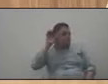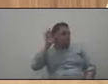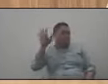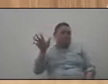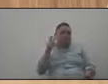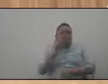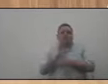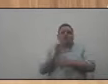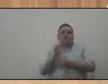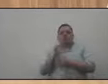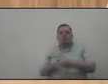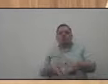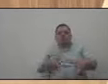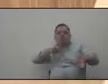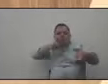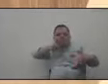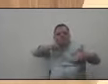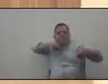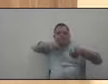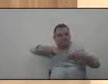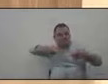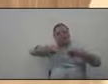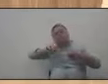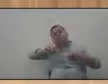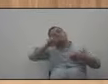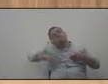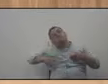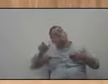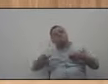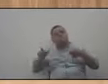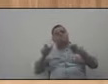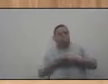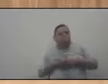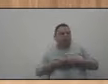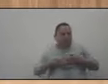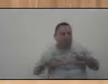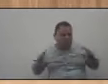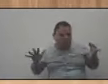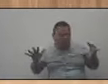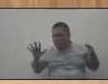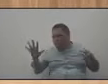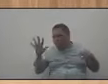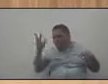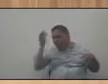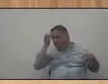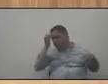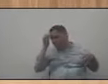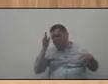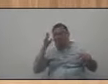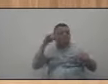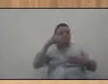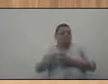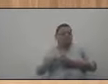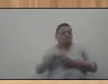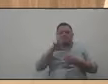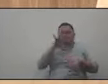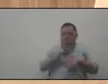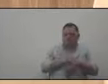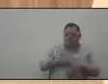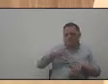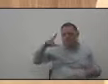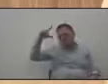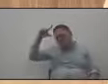controlados. Hicimos un trabajo en campo con un equipo grande interdisciplinario de médico, nutricionista,